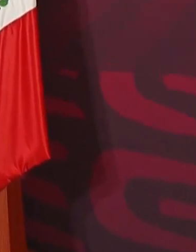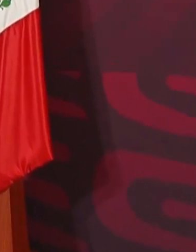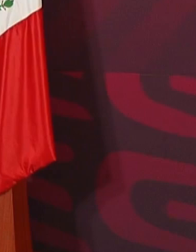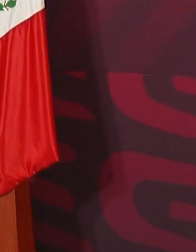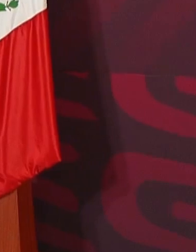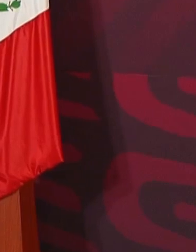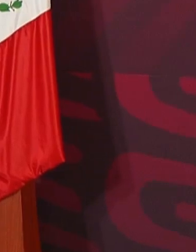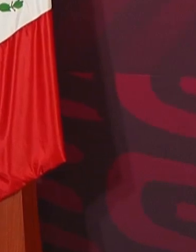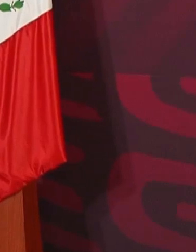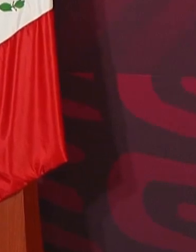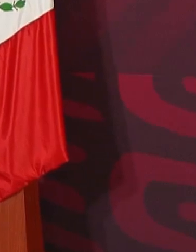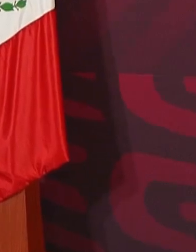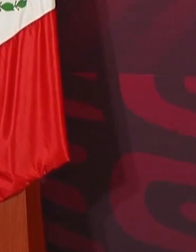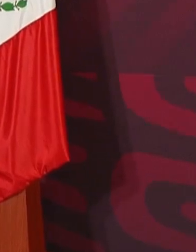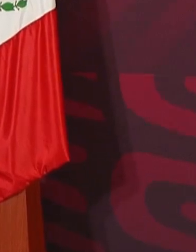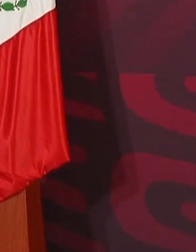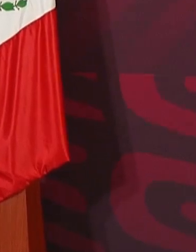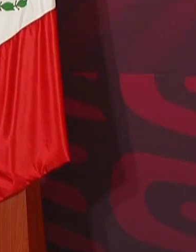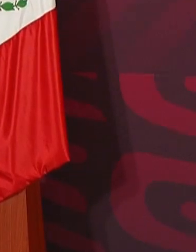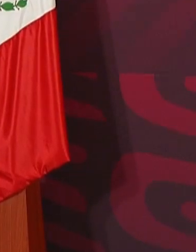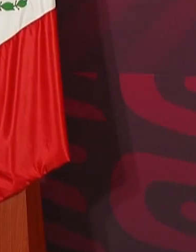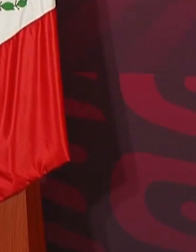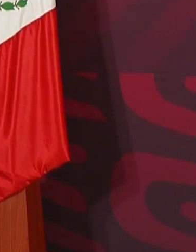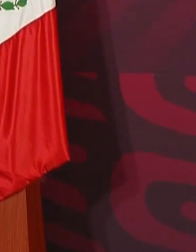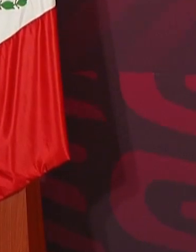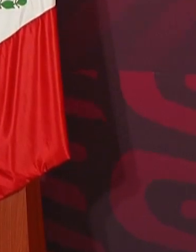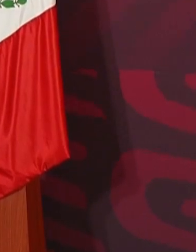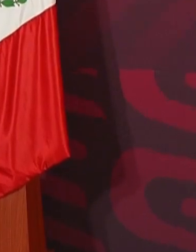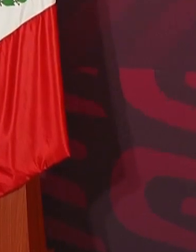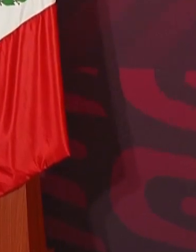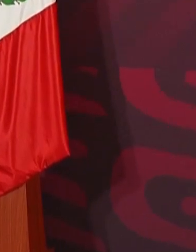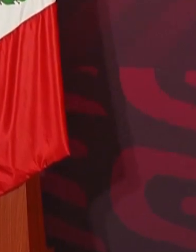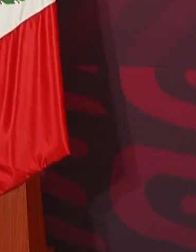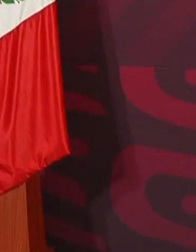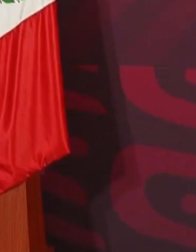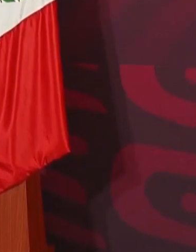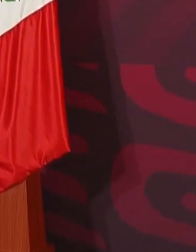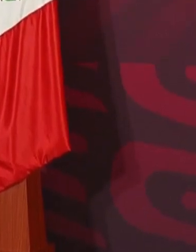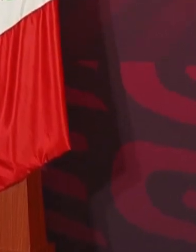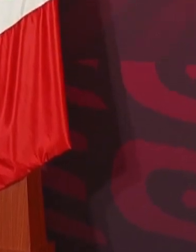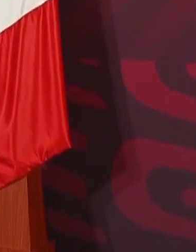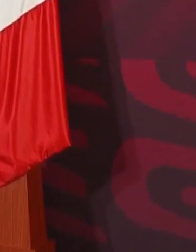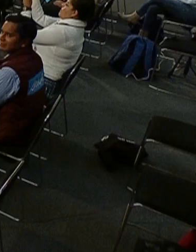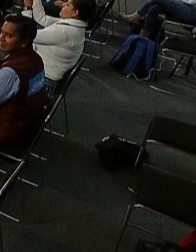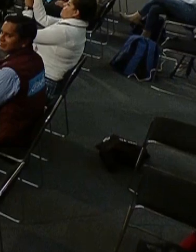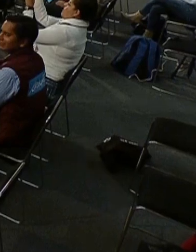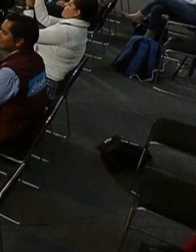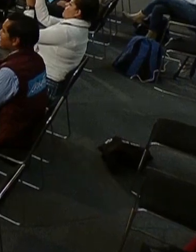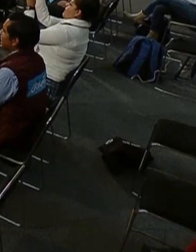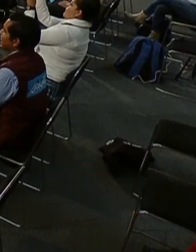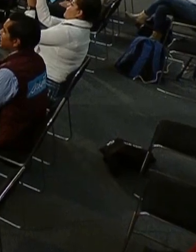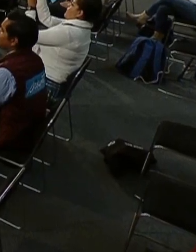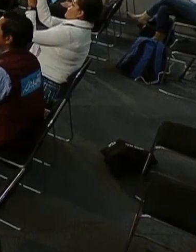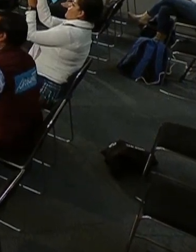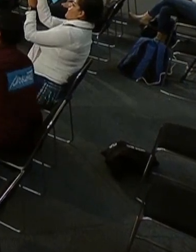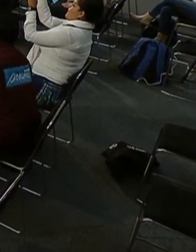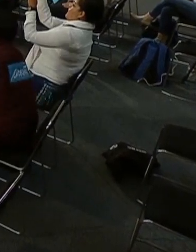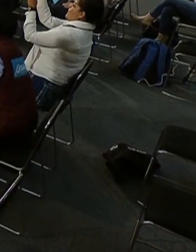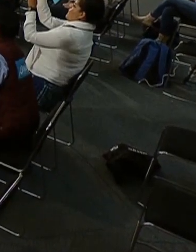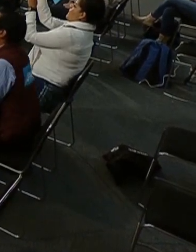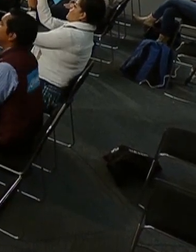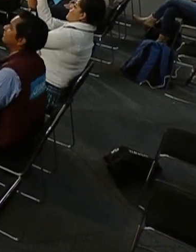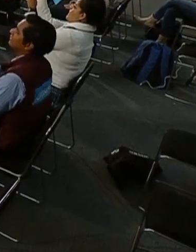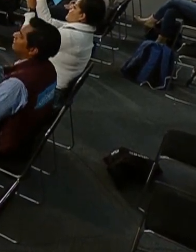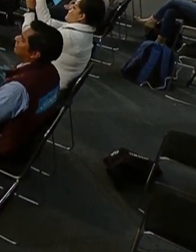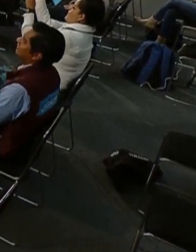que sabes mentir. Ya cambié de corazón y tú no vuelves a entrar